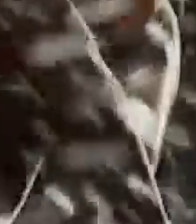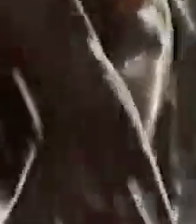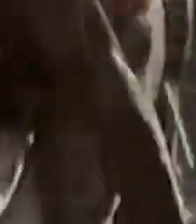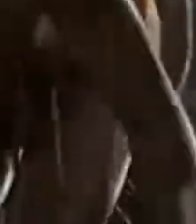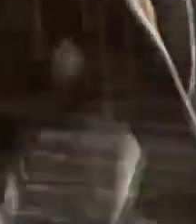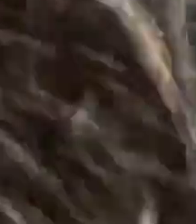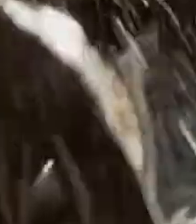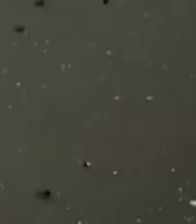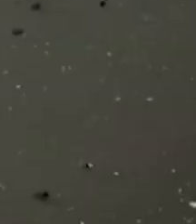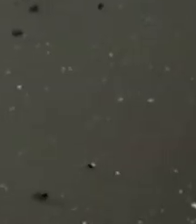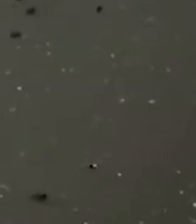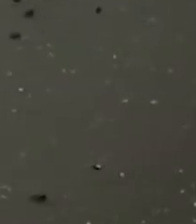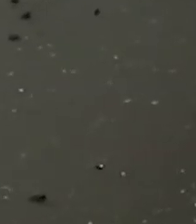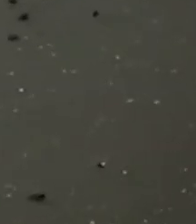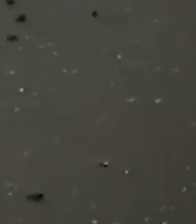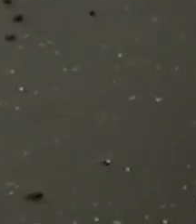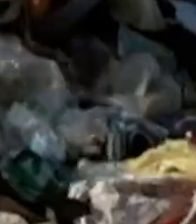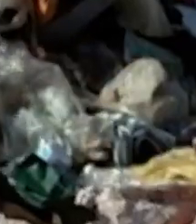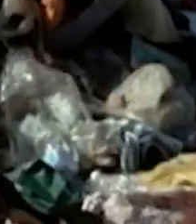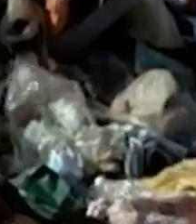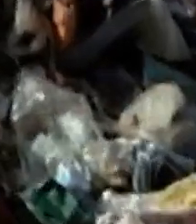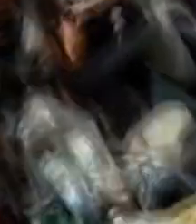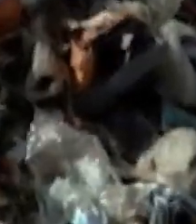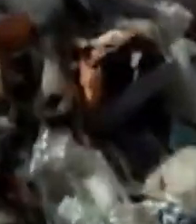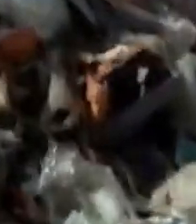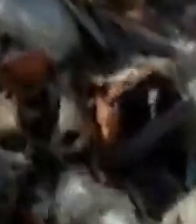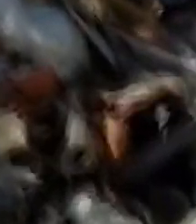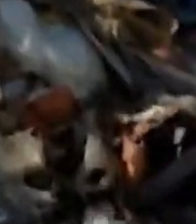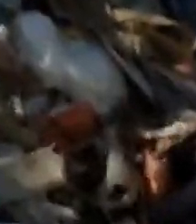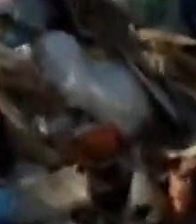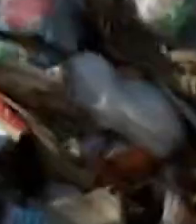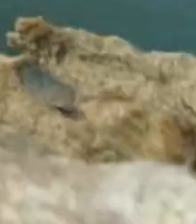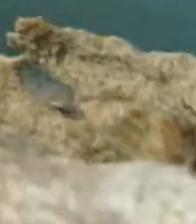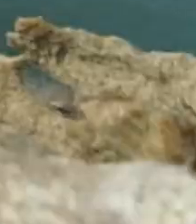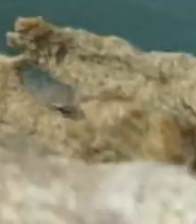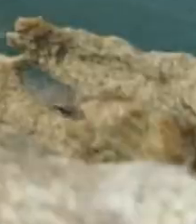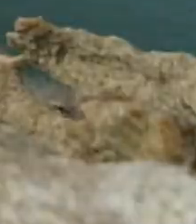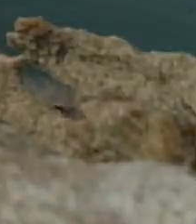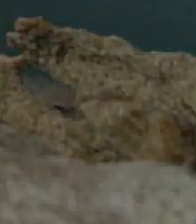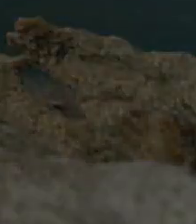donde el ser humano convive con la naturaleza o la destruye lentamente.